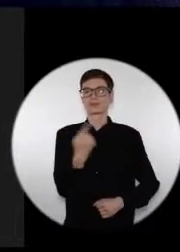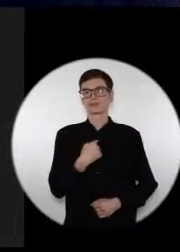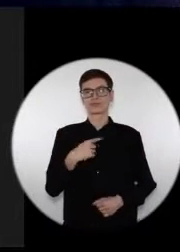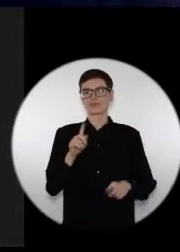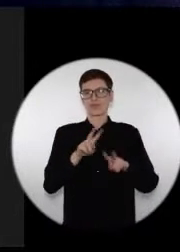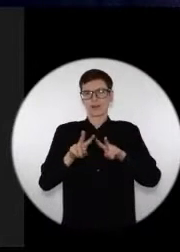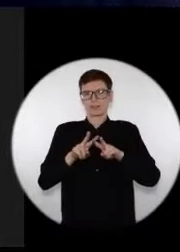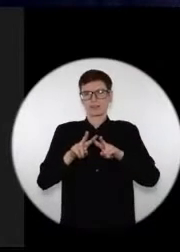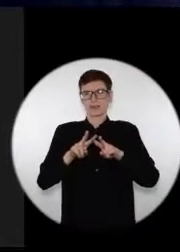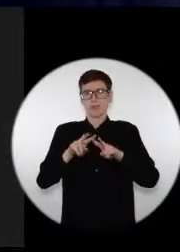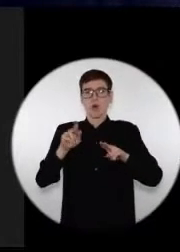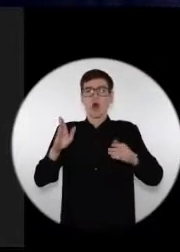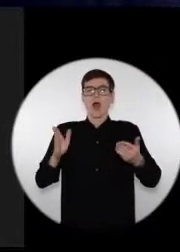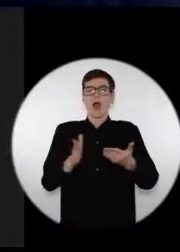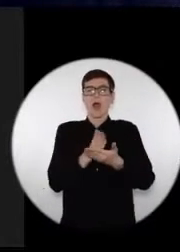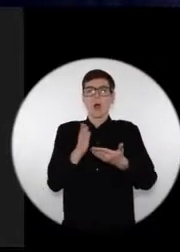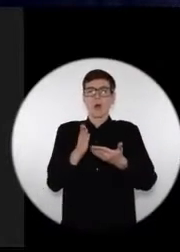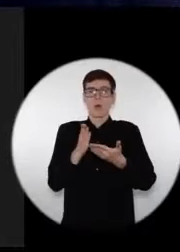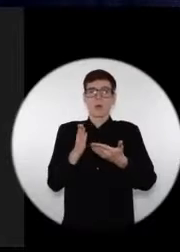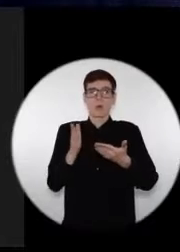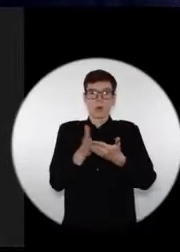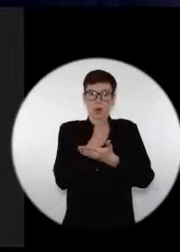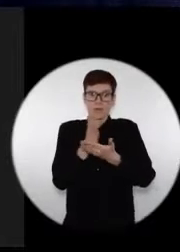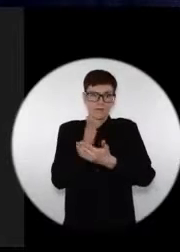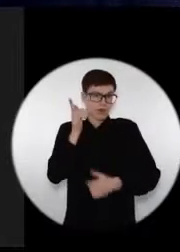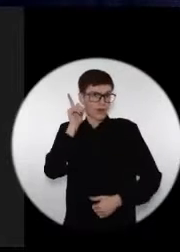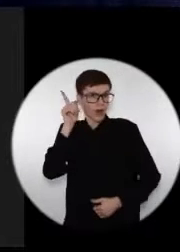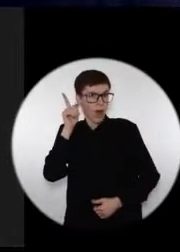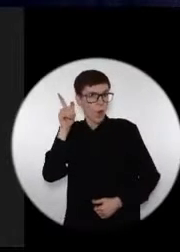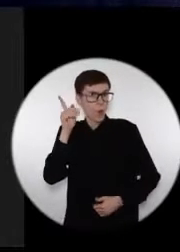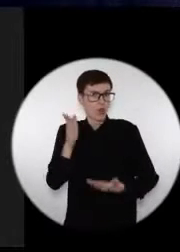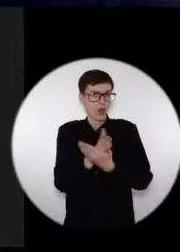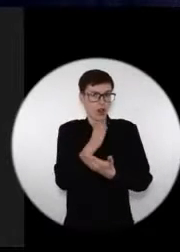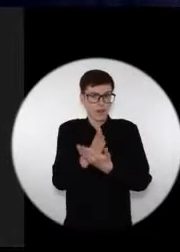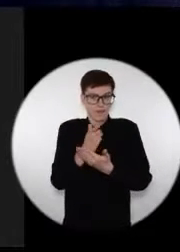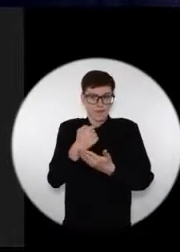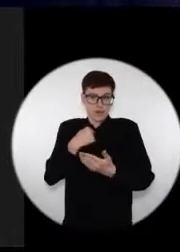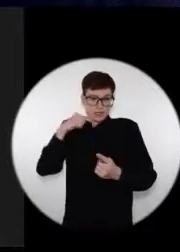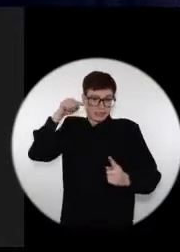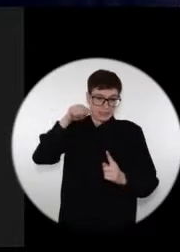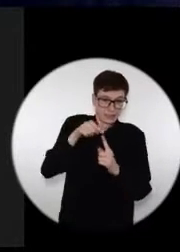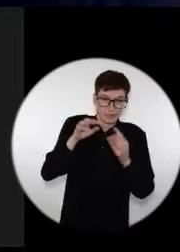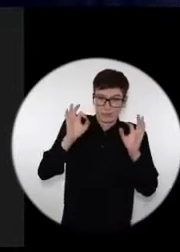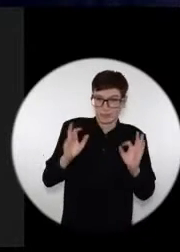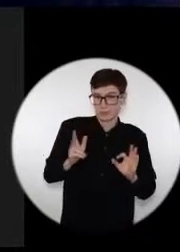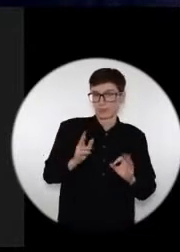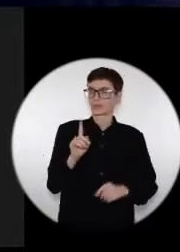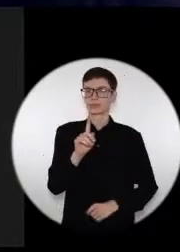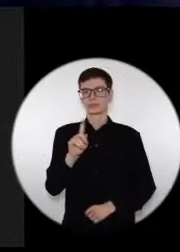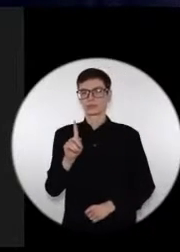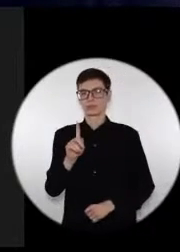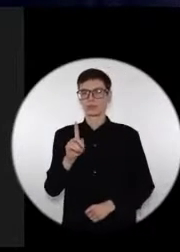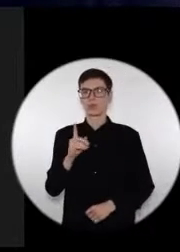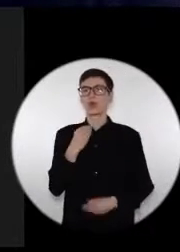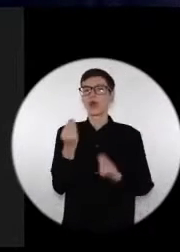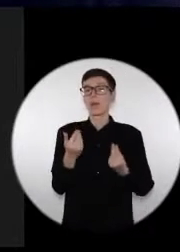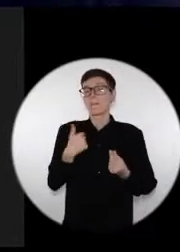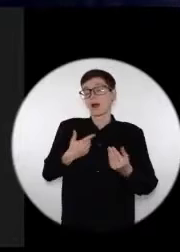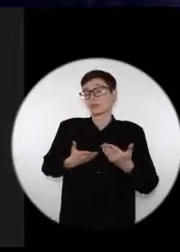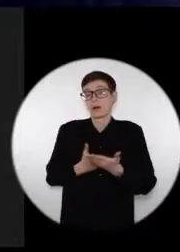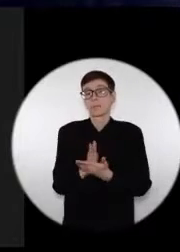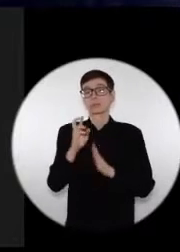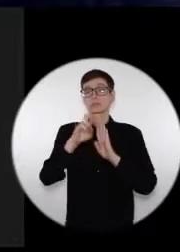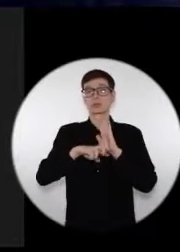si lo que pasa es que aparte que nosotros no hacemos audiolibros audiolibros estrictamente porque nosotros